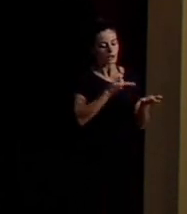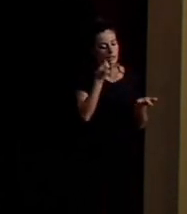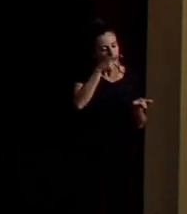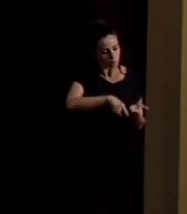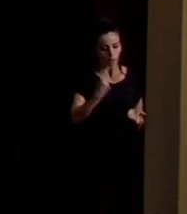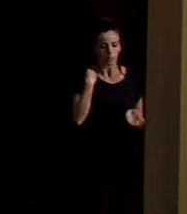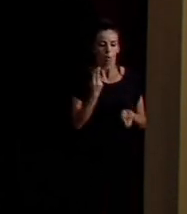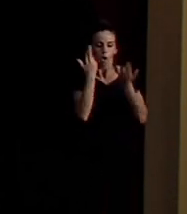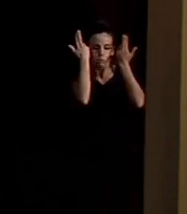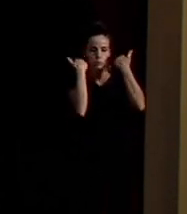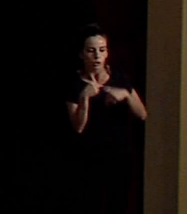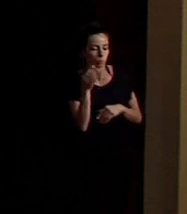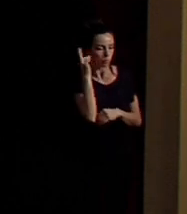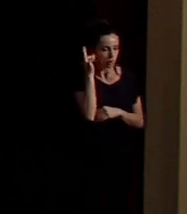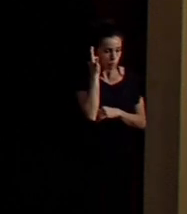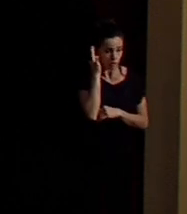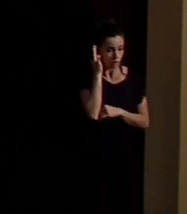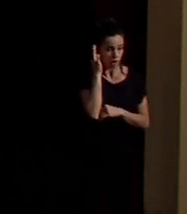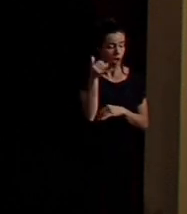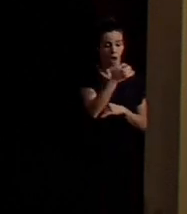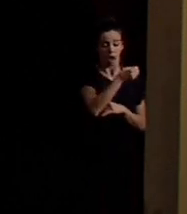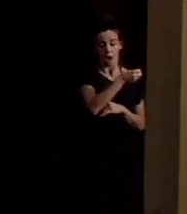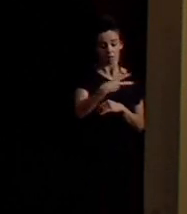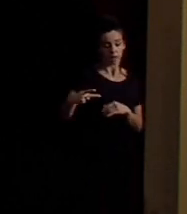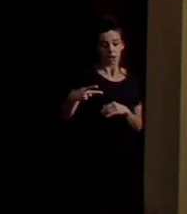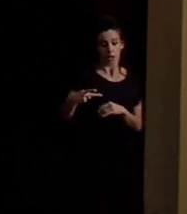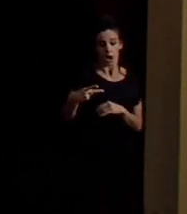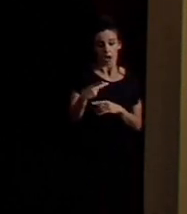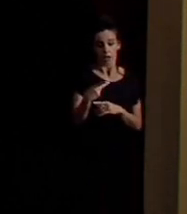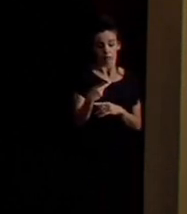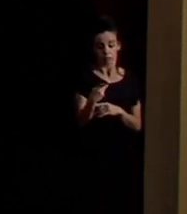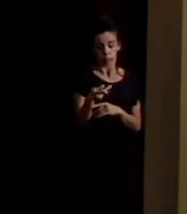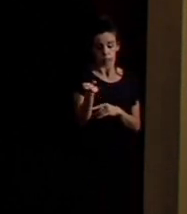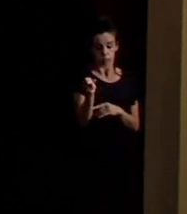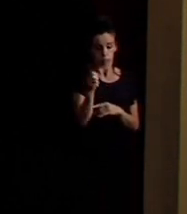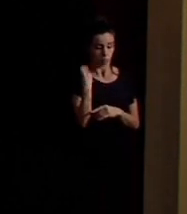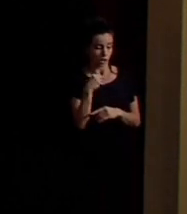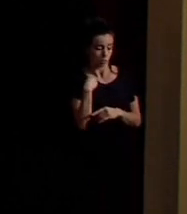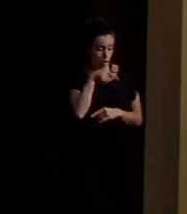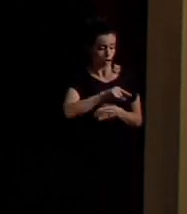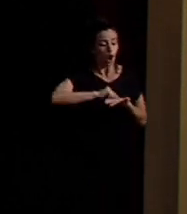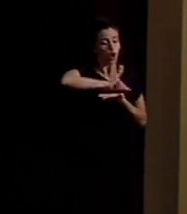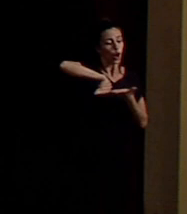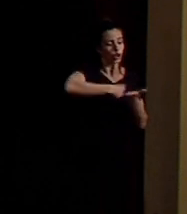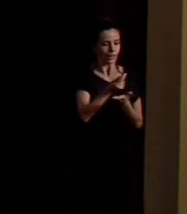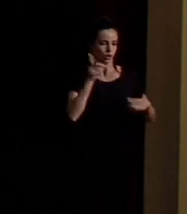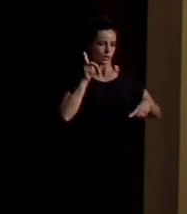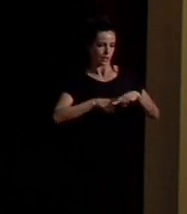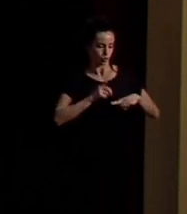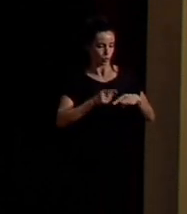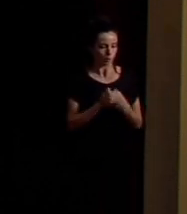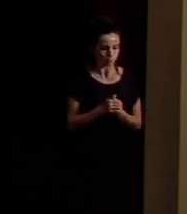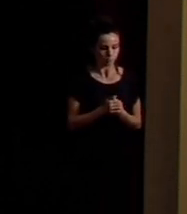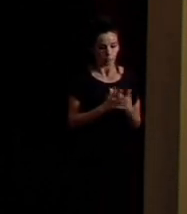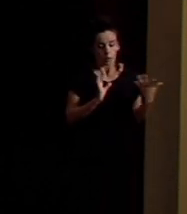sumisión femenina, ¿no? En definitiva, pues una reproducción por enésima vez del contrato sexual, ¿no? O